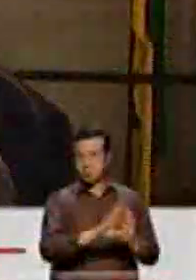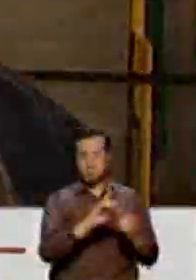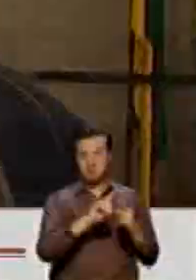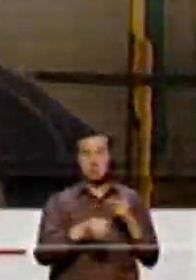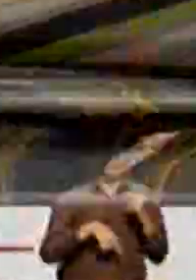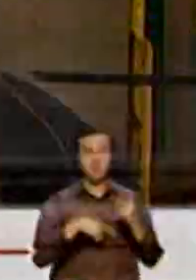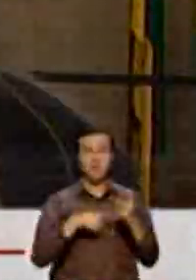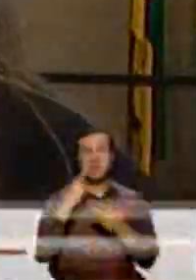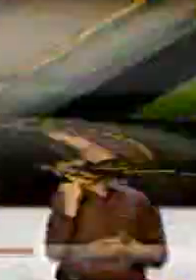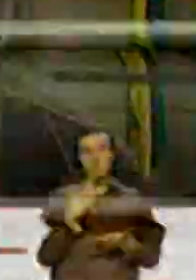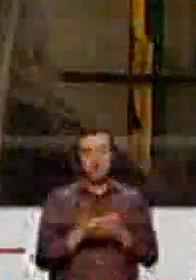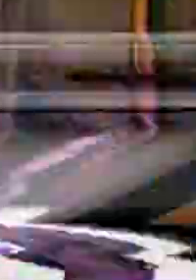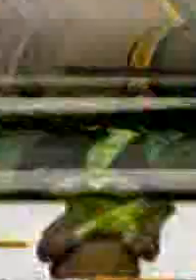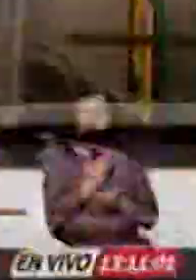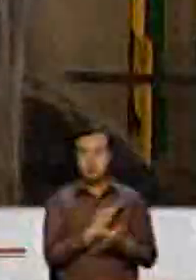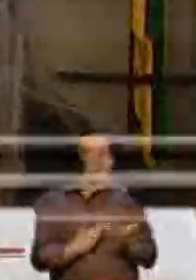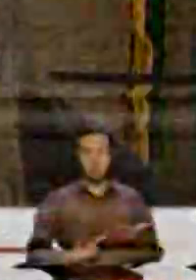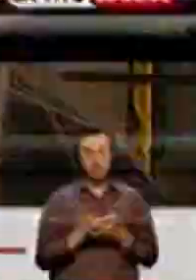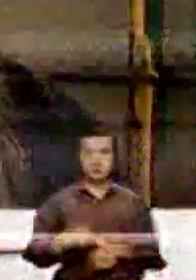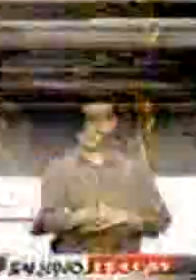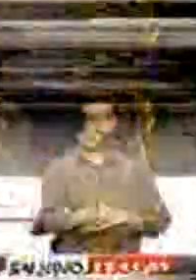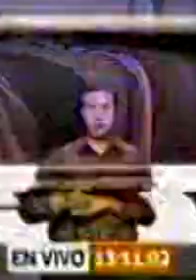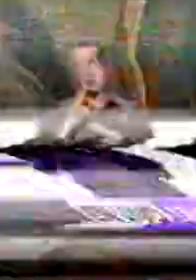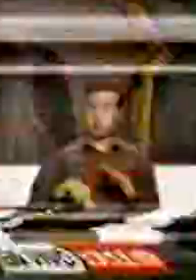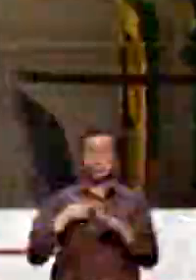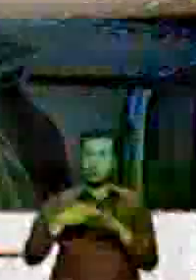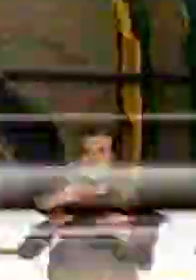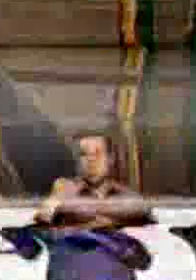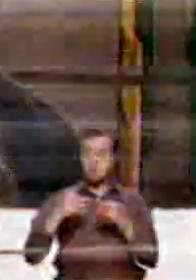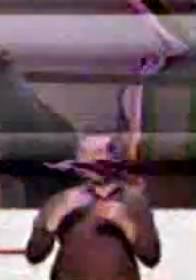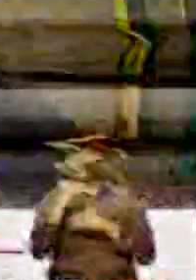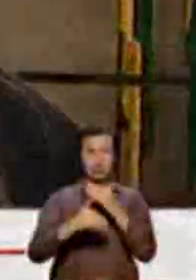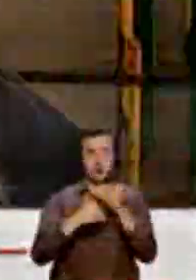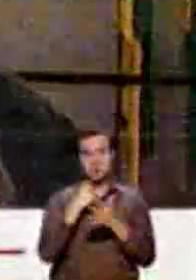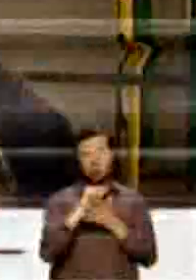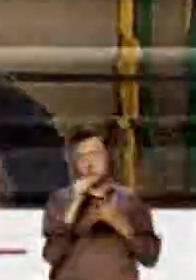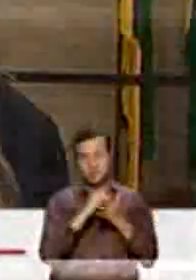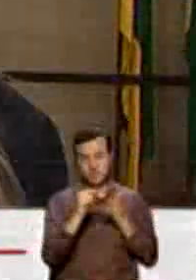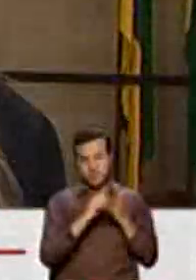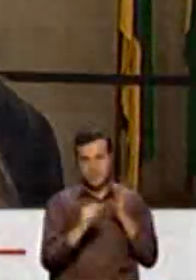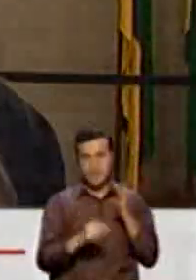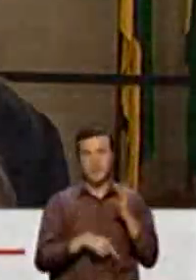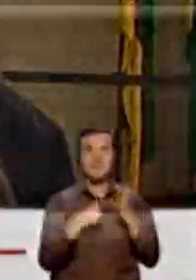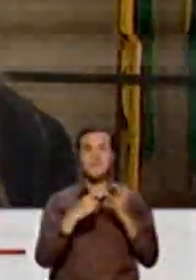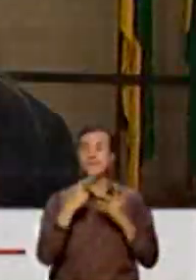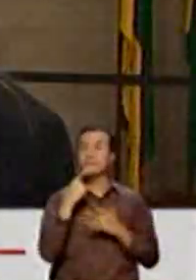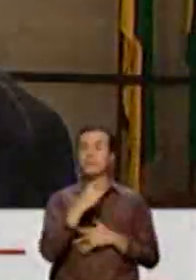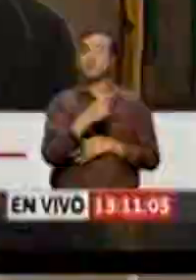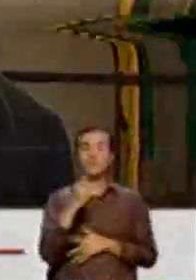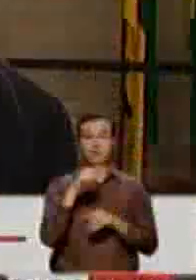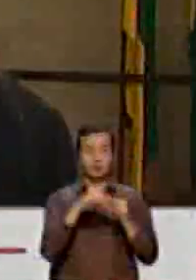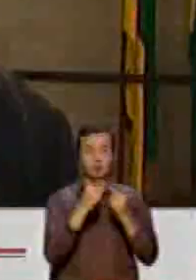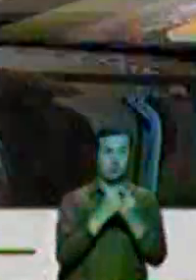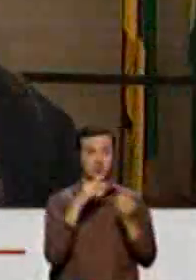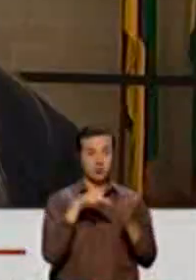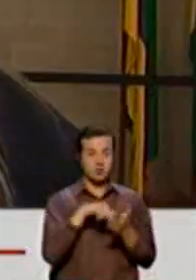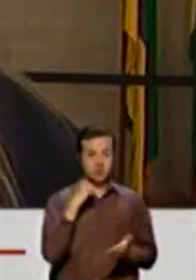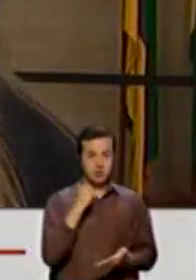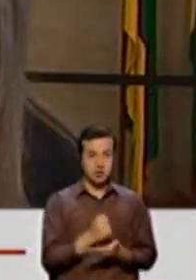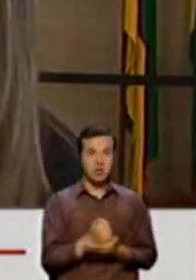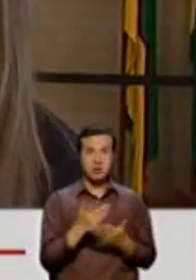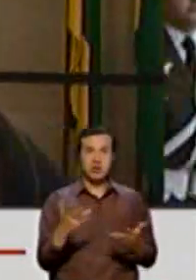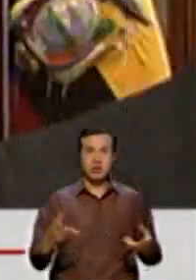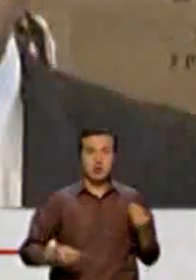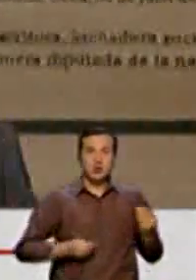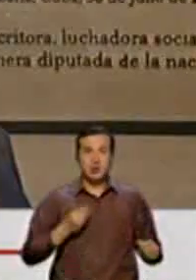a los argumentos de la presidenta de la Corte Nacional de Justicia, de procesalistas destacados. Está vetando lo que dijo el Colegio de Notarios. Entonces, ¿a qué